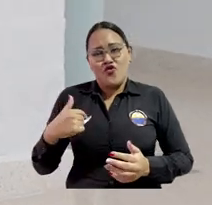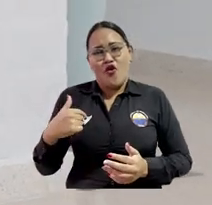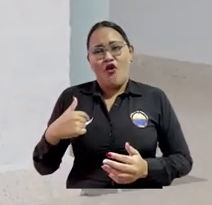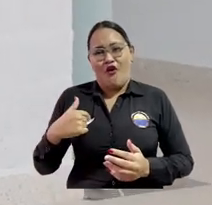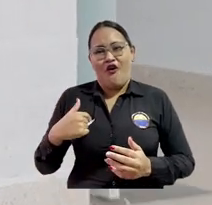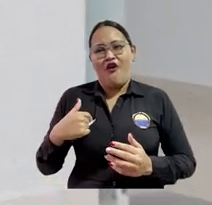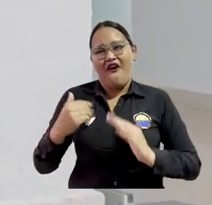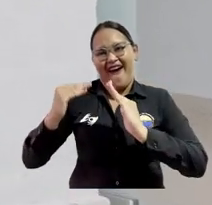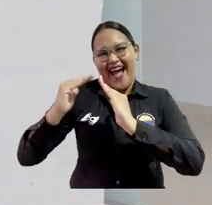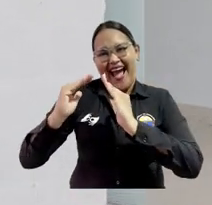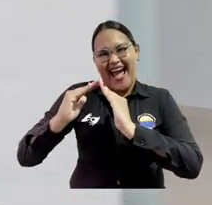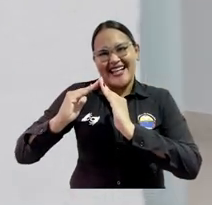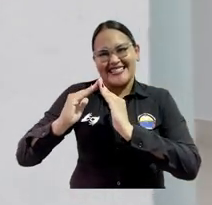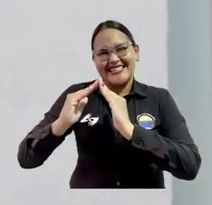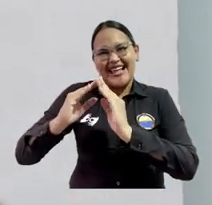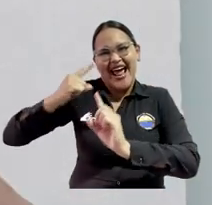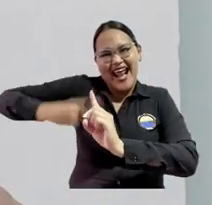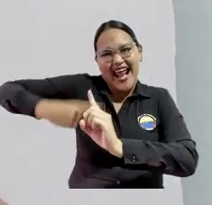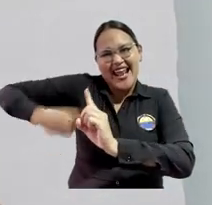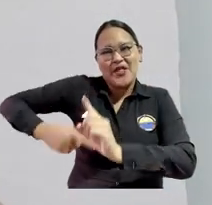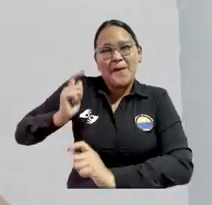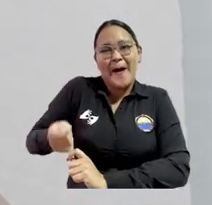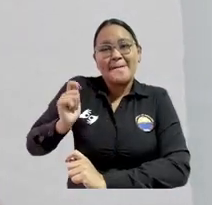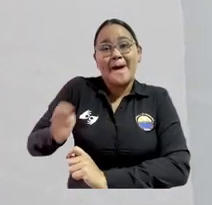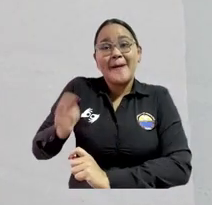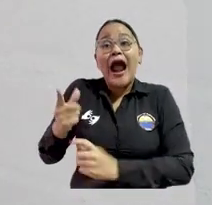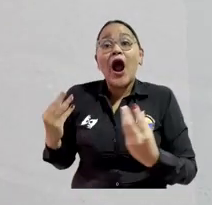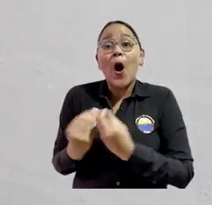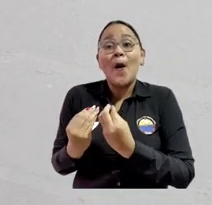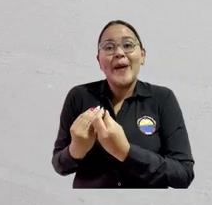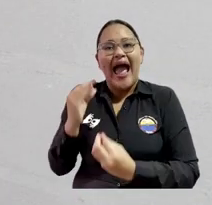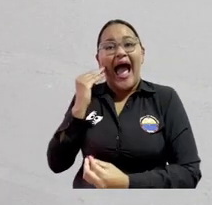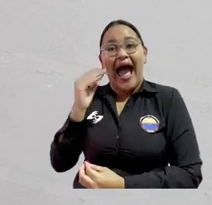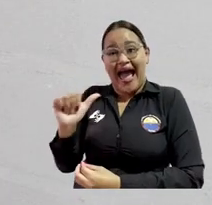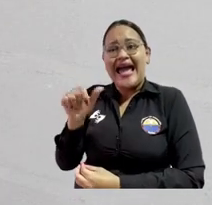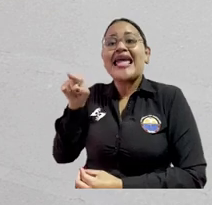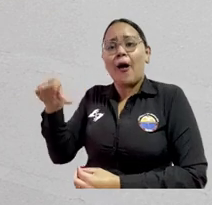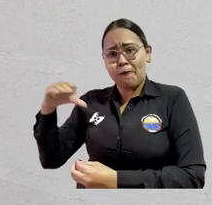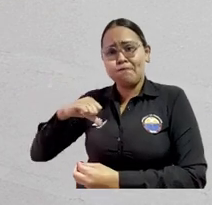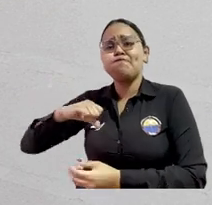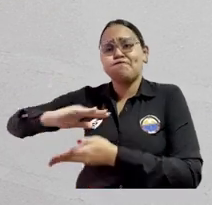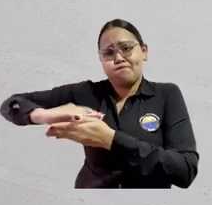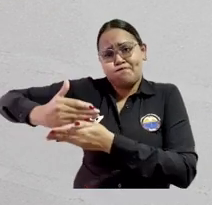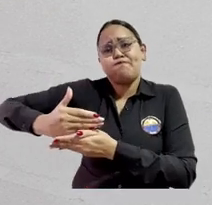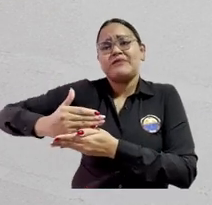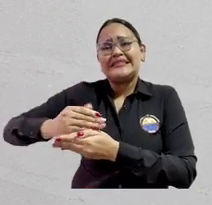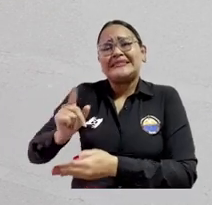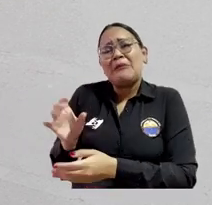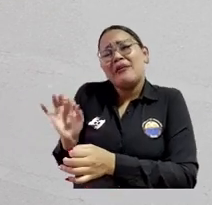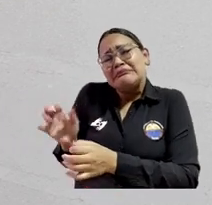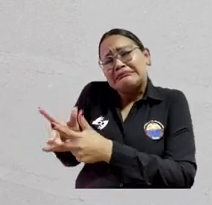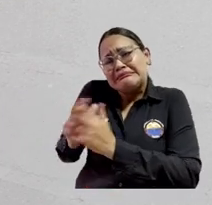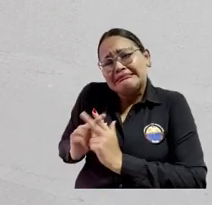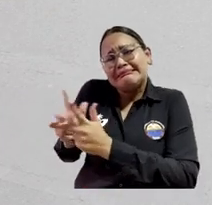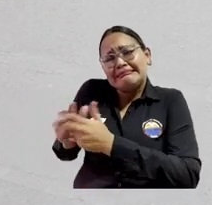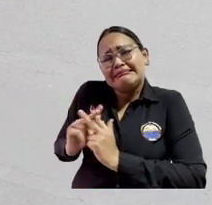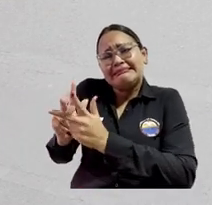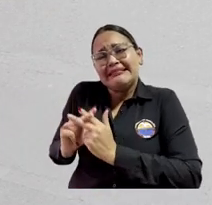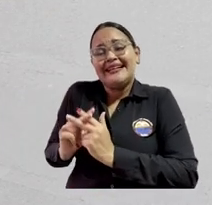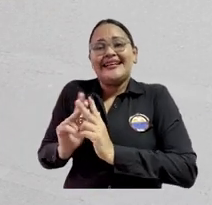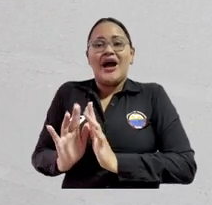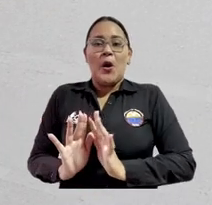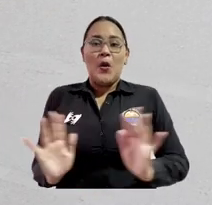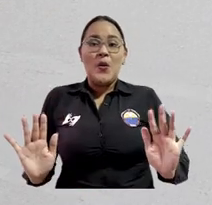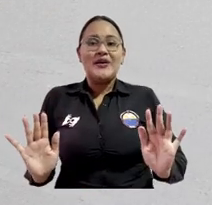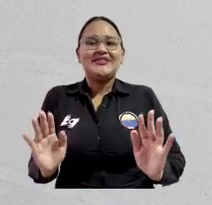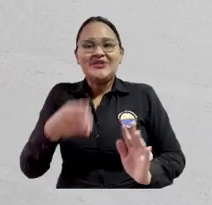Yo tengo una compañera de pensión y ella tiene una laptop y yo ahí la pedí prestada y gracias